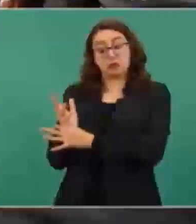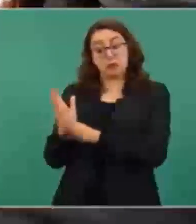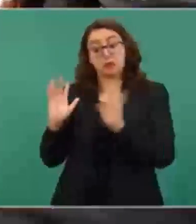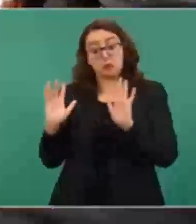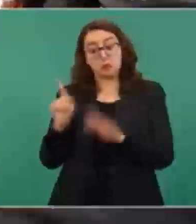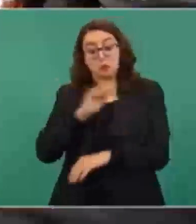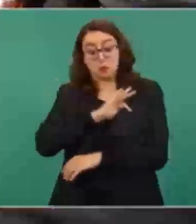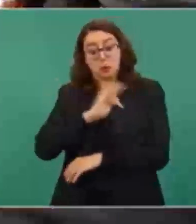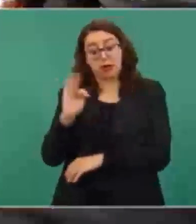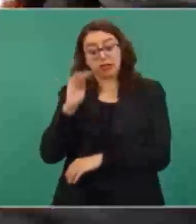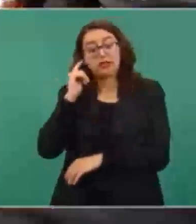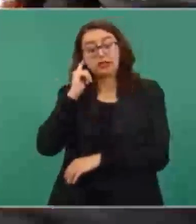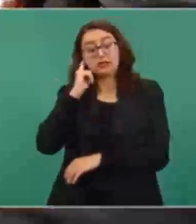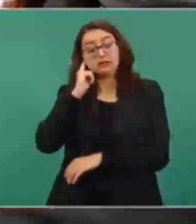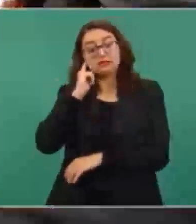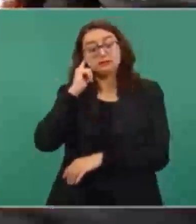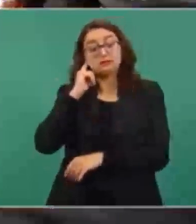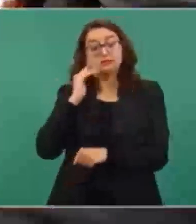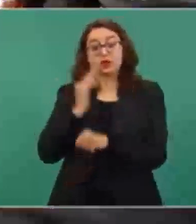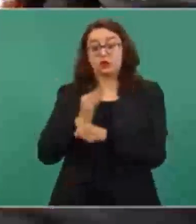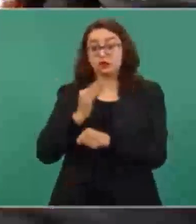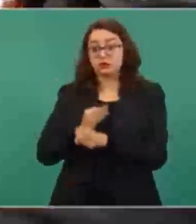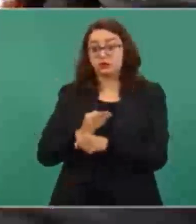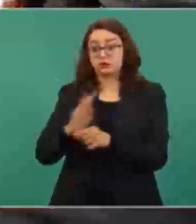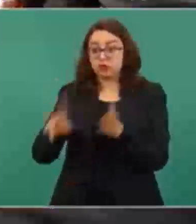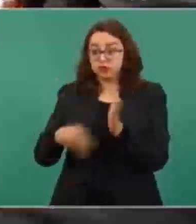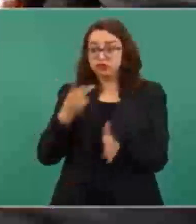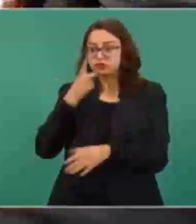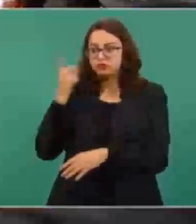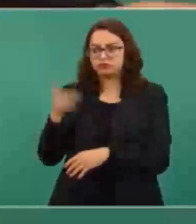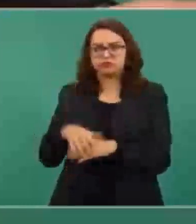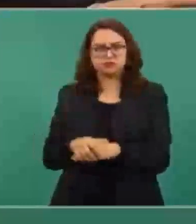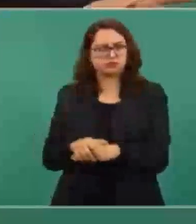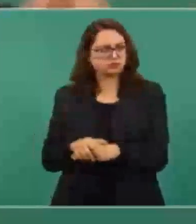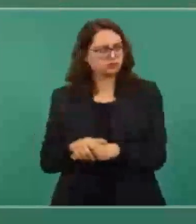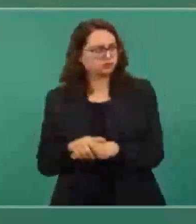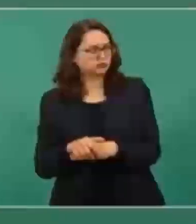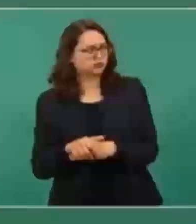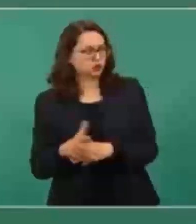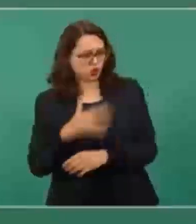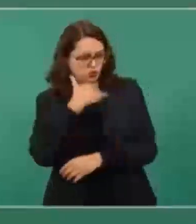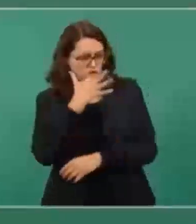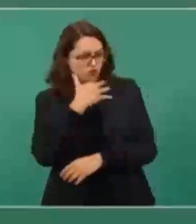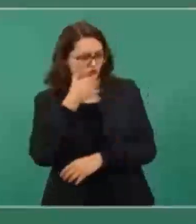porque Mit lo voltea a ver y le dice: el corrupto eres tú.